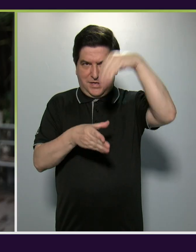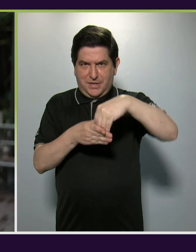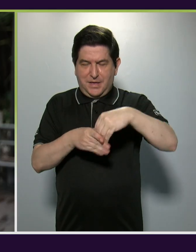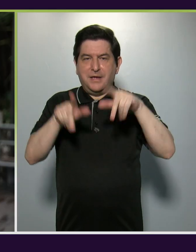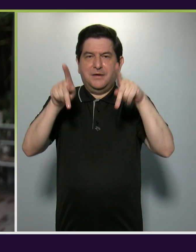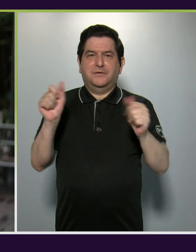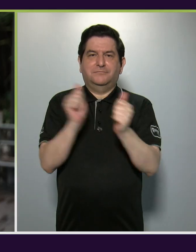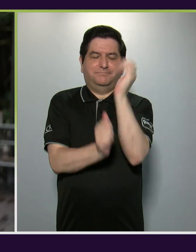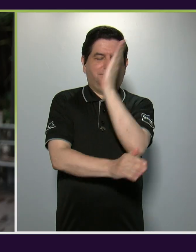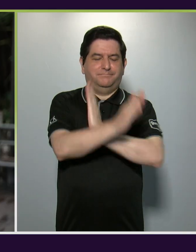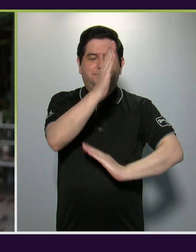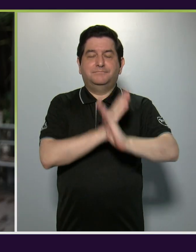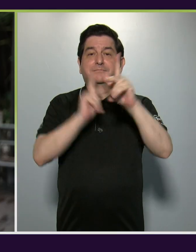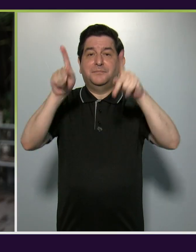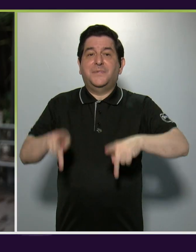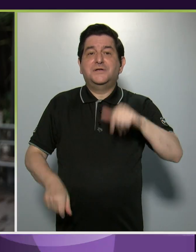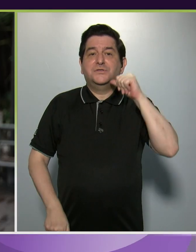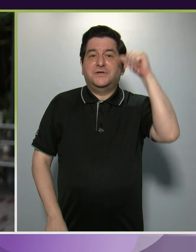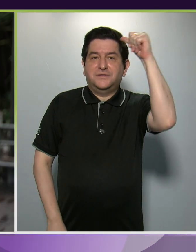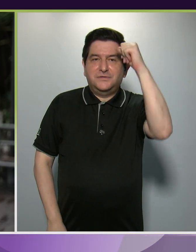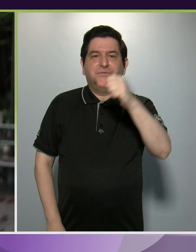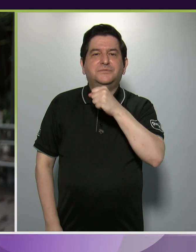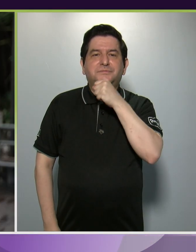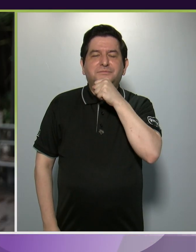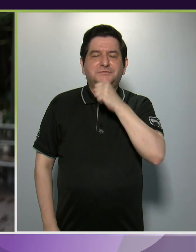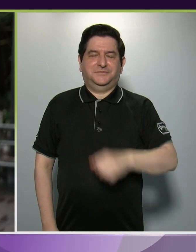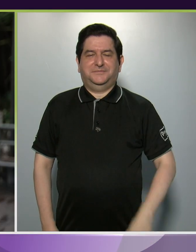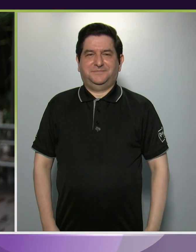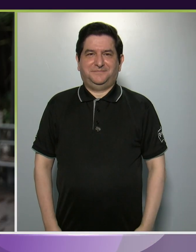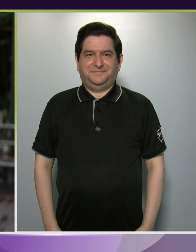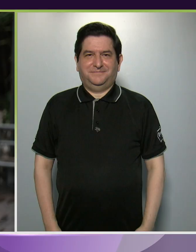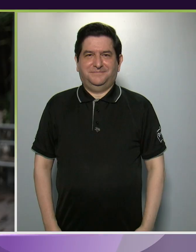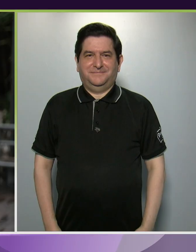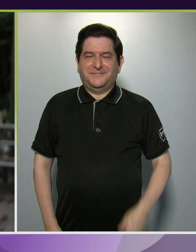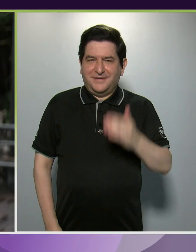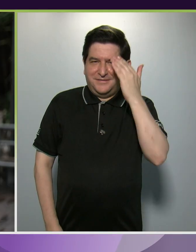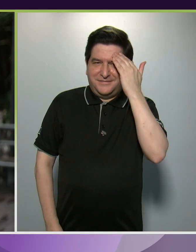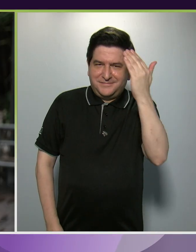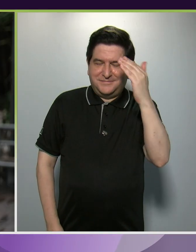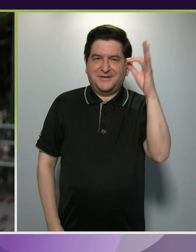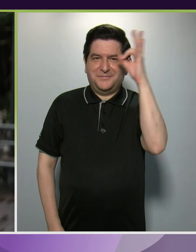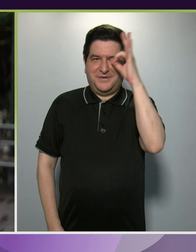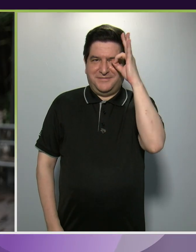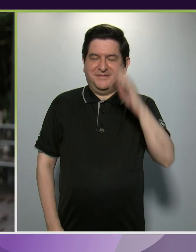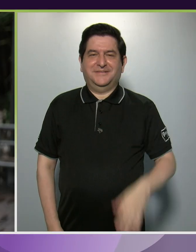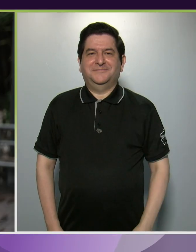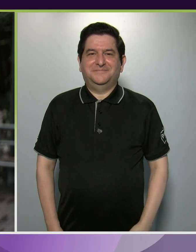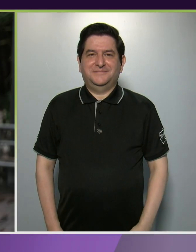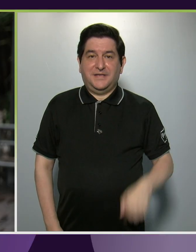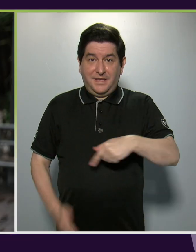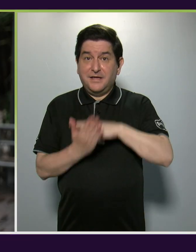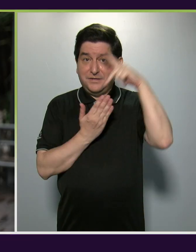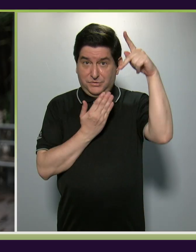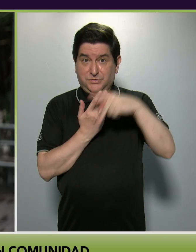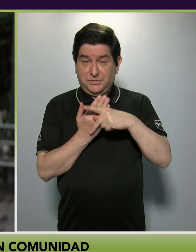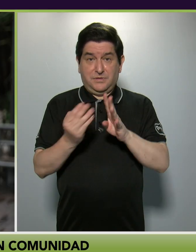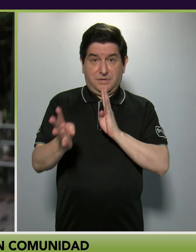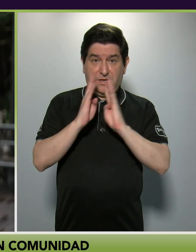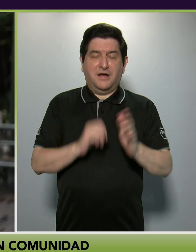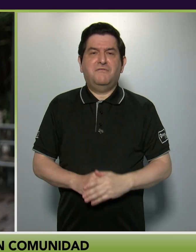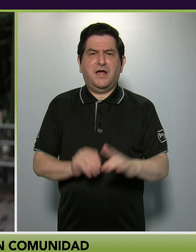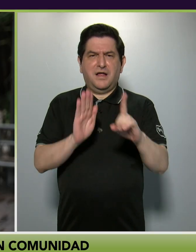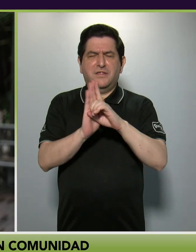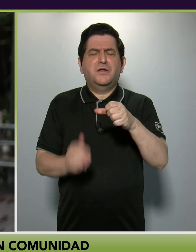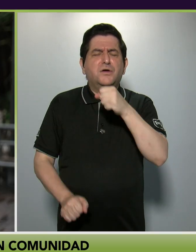las personas con discapacidad y personas adultas mayores. Les saluda María Fernanda Jiménez. En la edición de hoy hablaremos sobre el